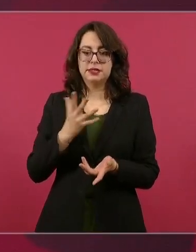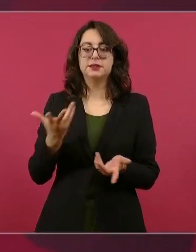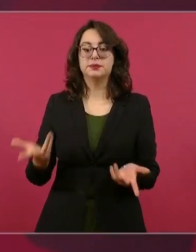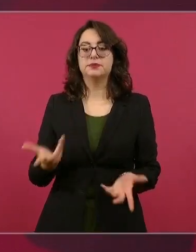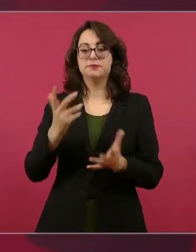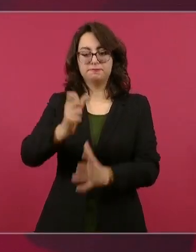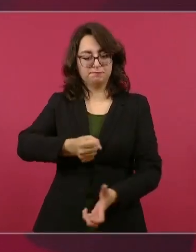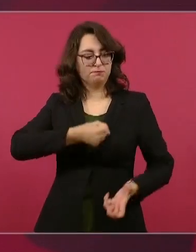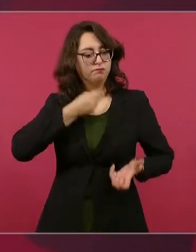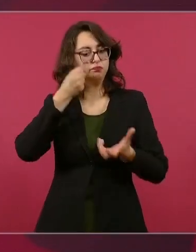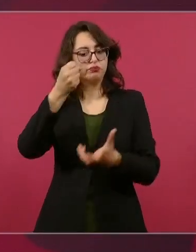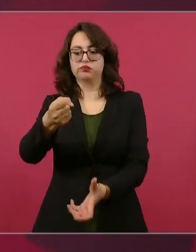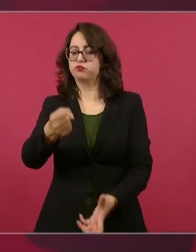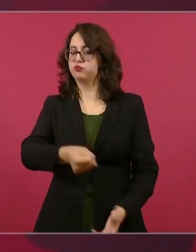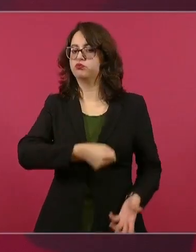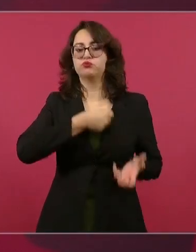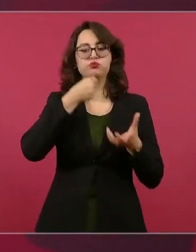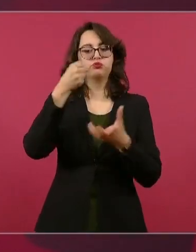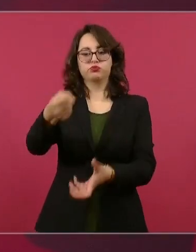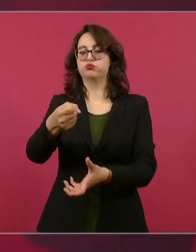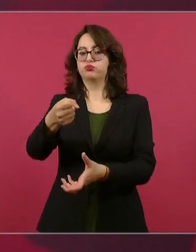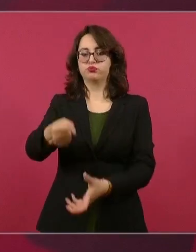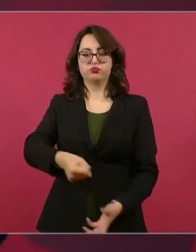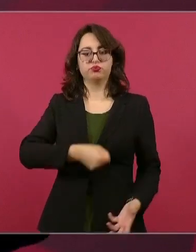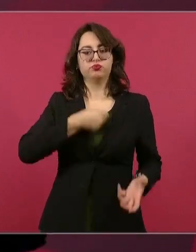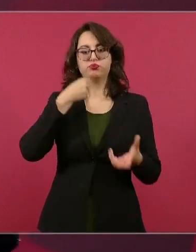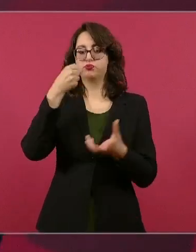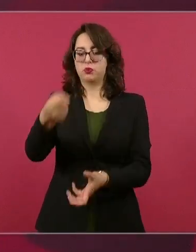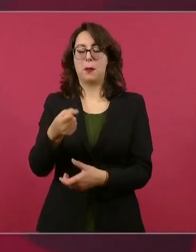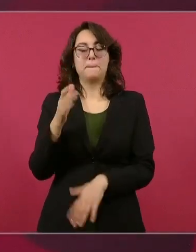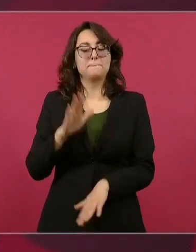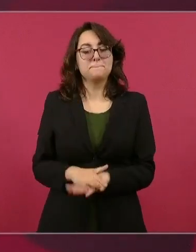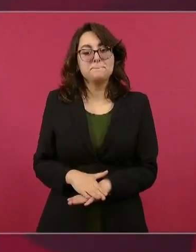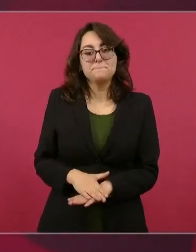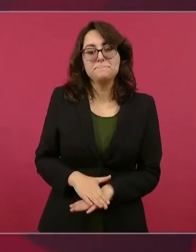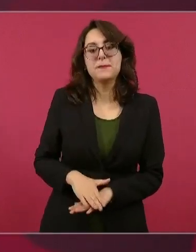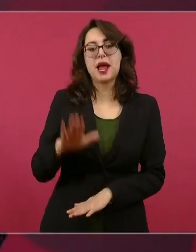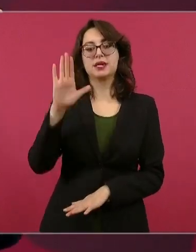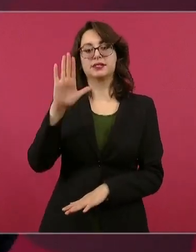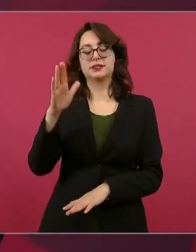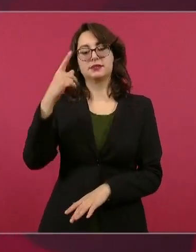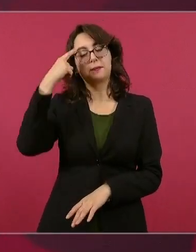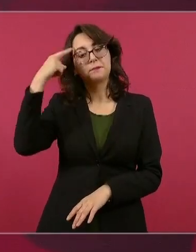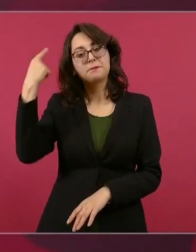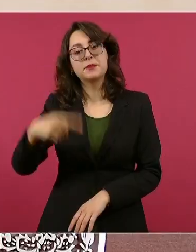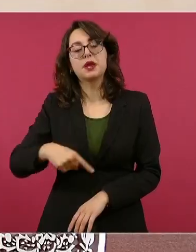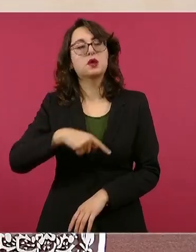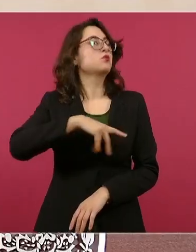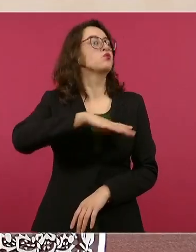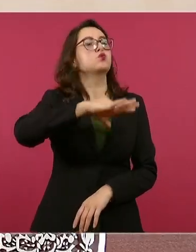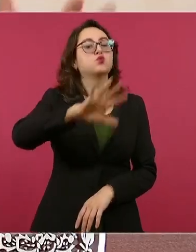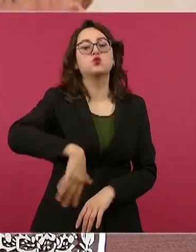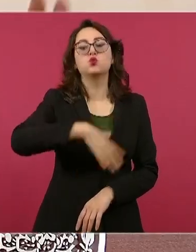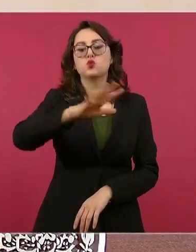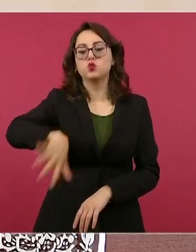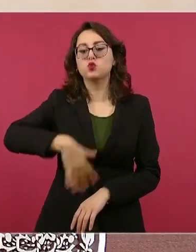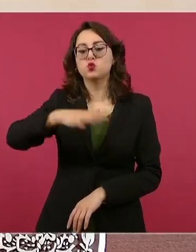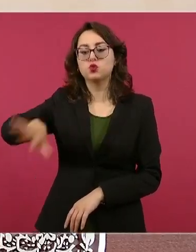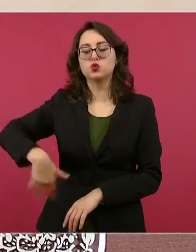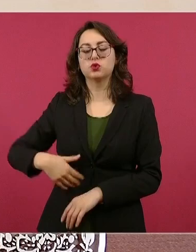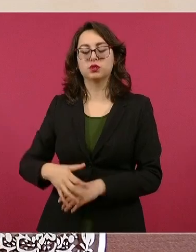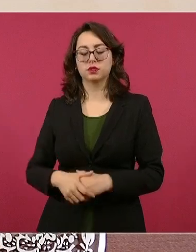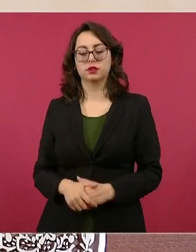más presupuesto, pero muchísimo más, a la búsqueda de desaparecidos que en otros